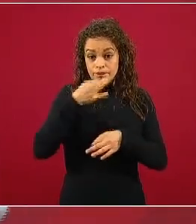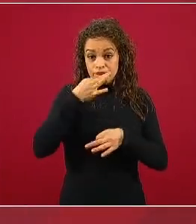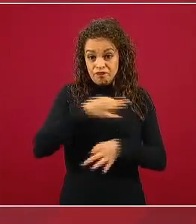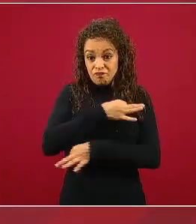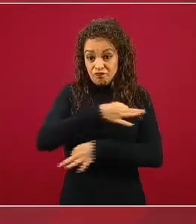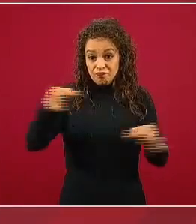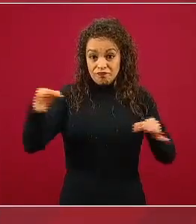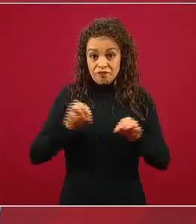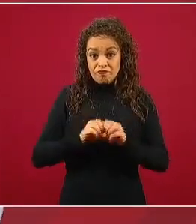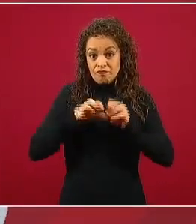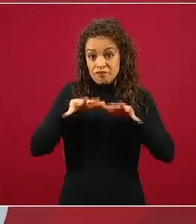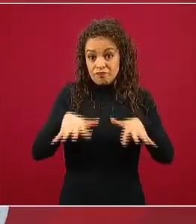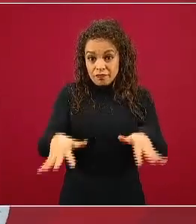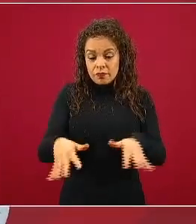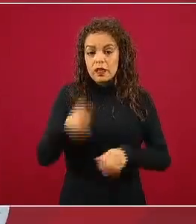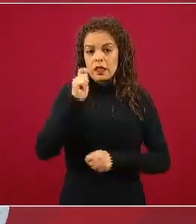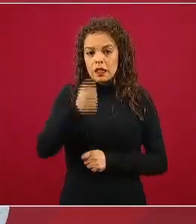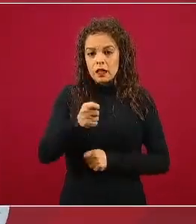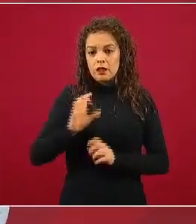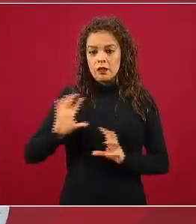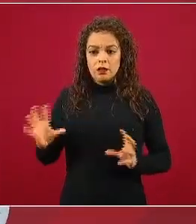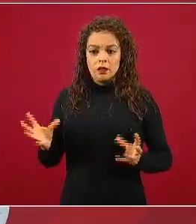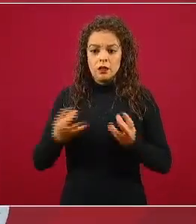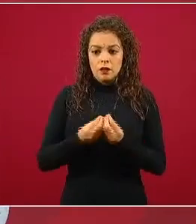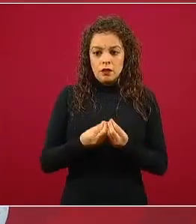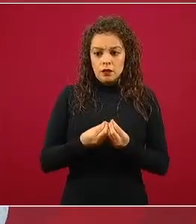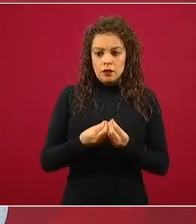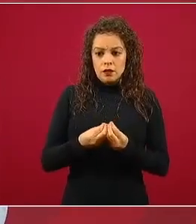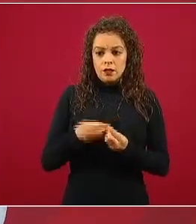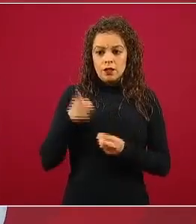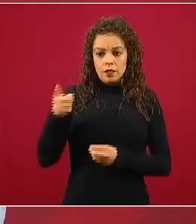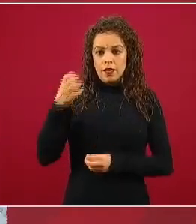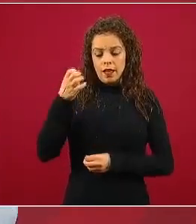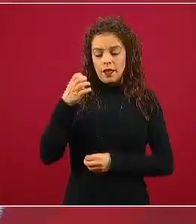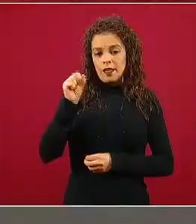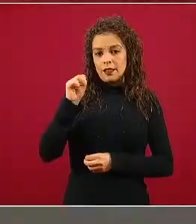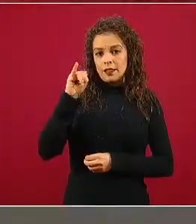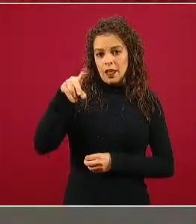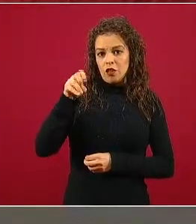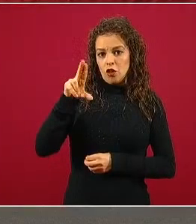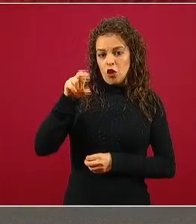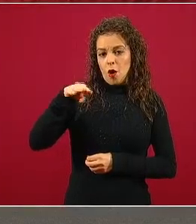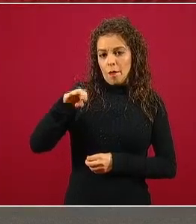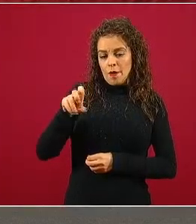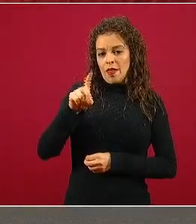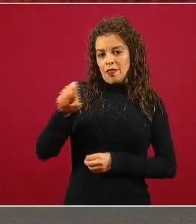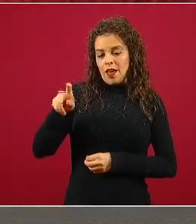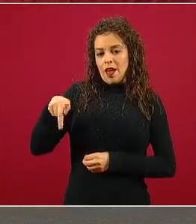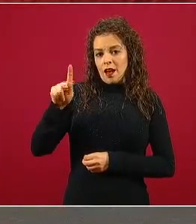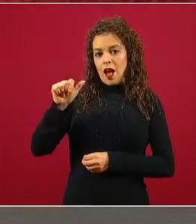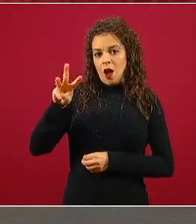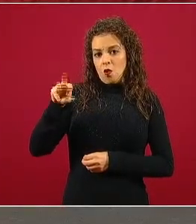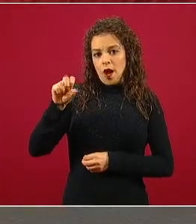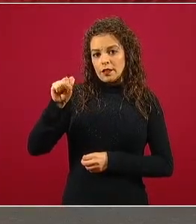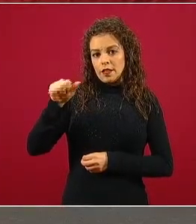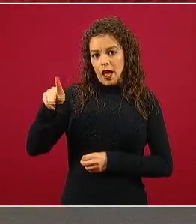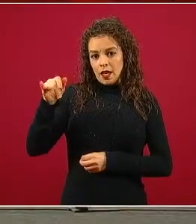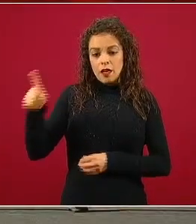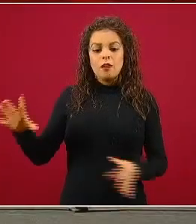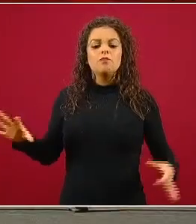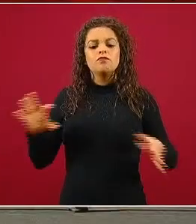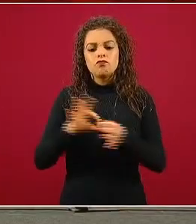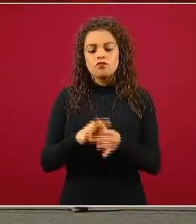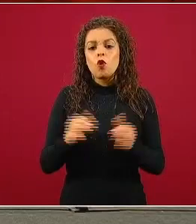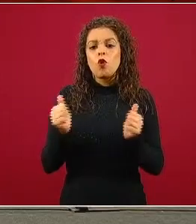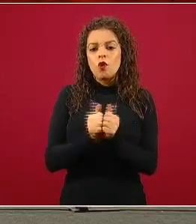posible conglomerado de casos de síndrome de Kawasaki. asociados potencialmente a COVID.